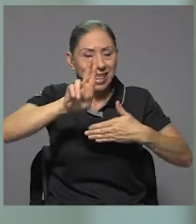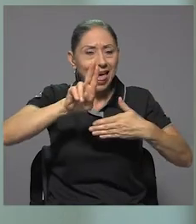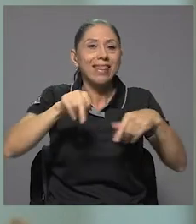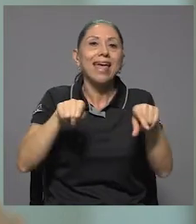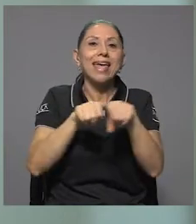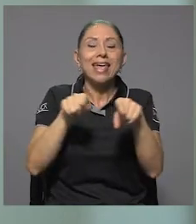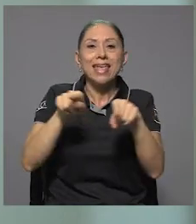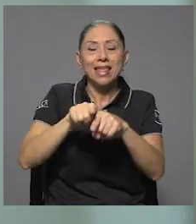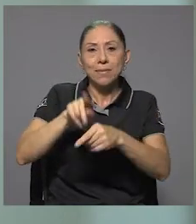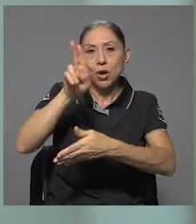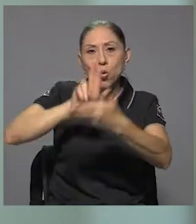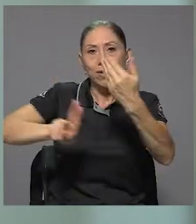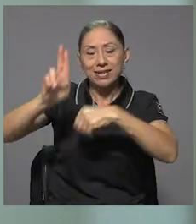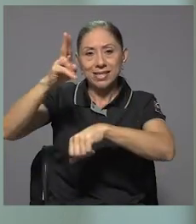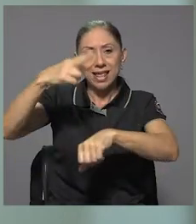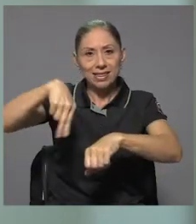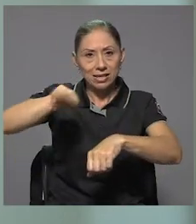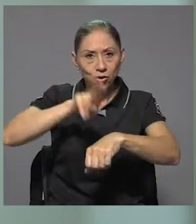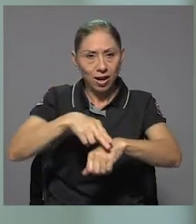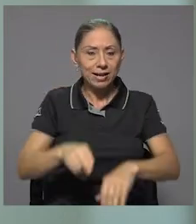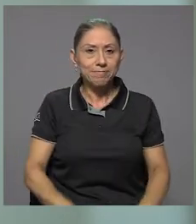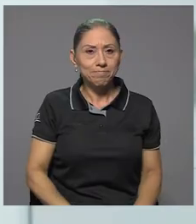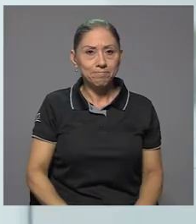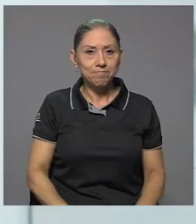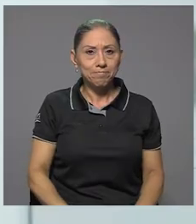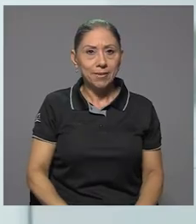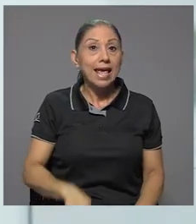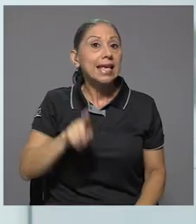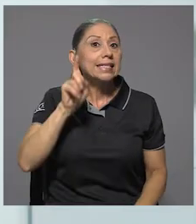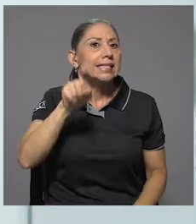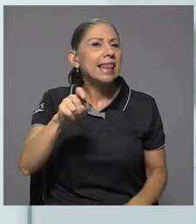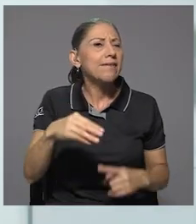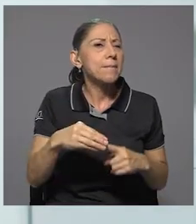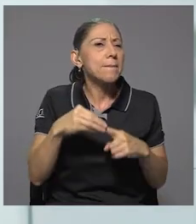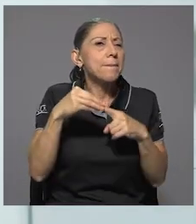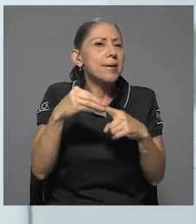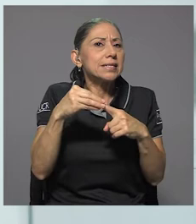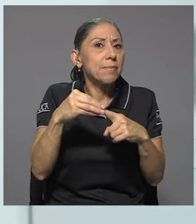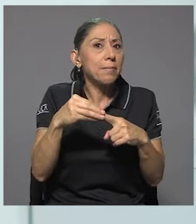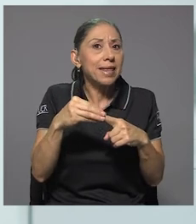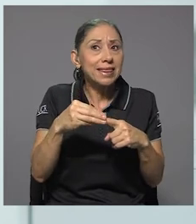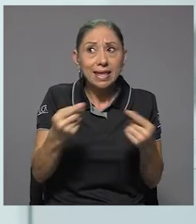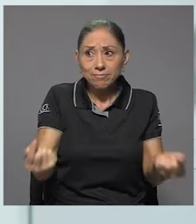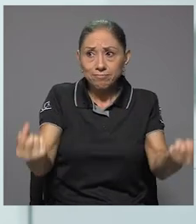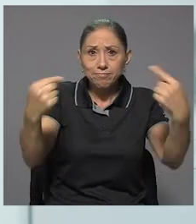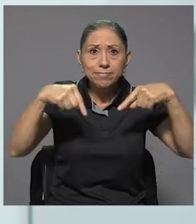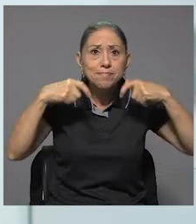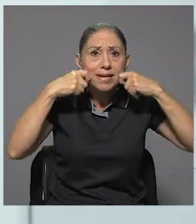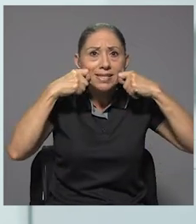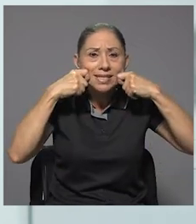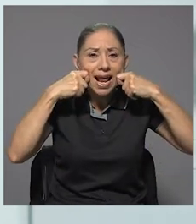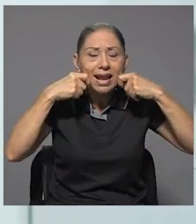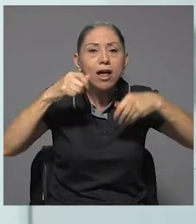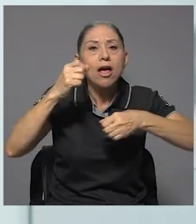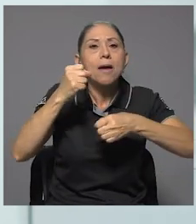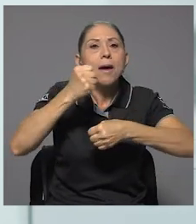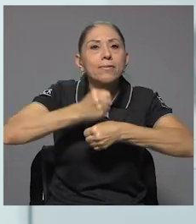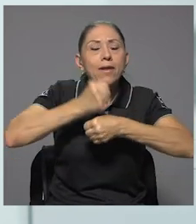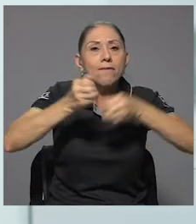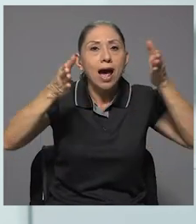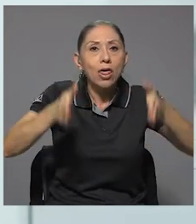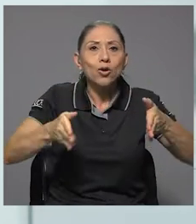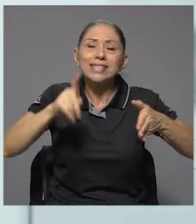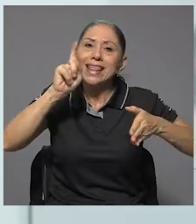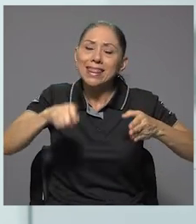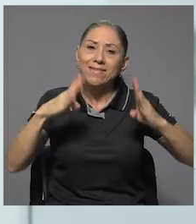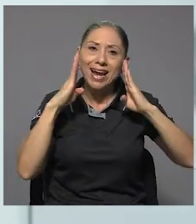la Universidad Nacional. Se deberá priorizar presencialidad de personas funcionarias que deban atender al público